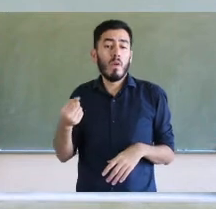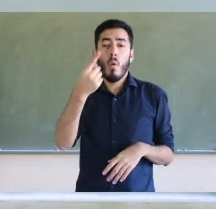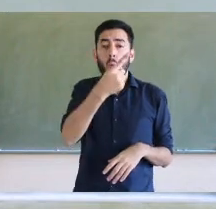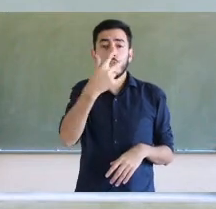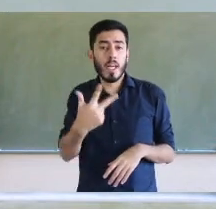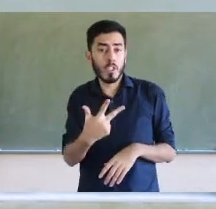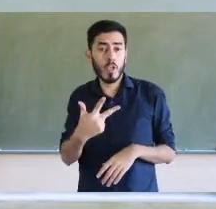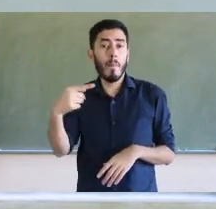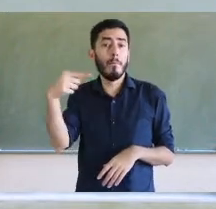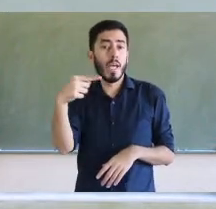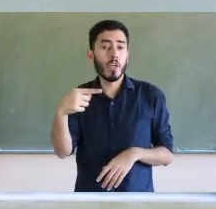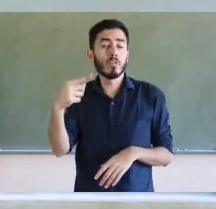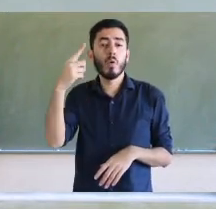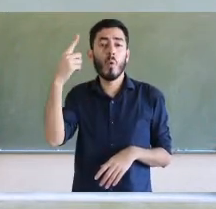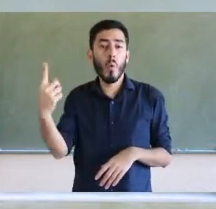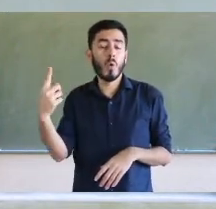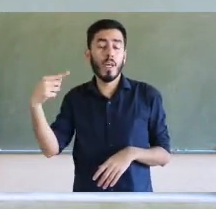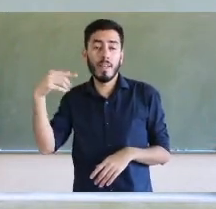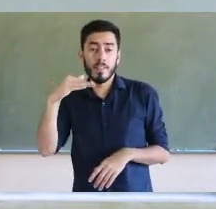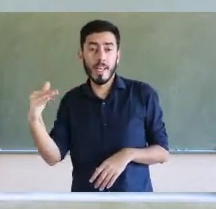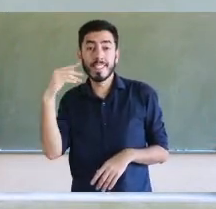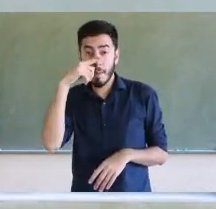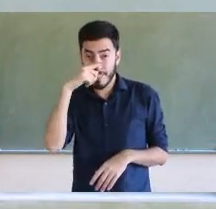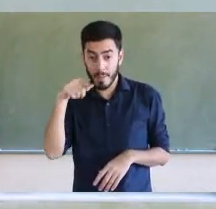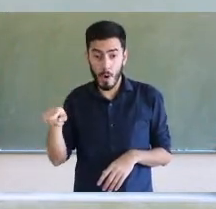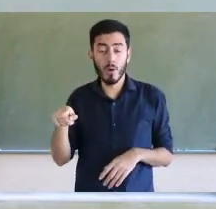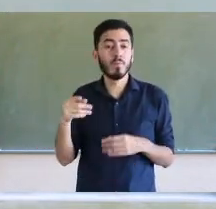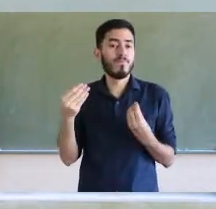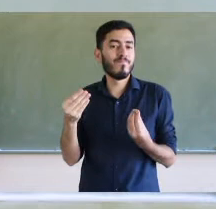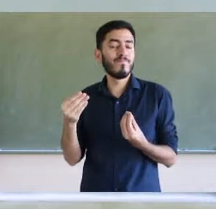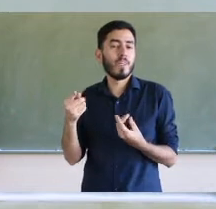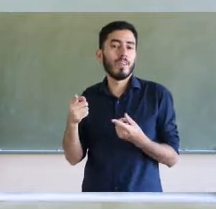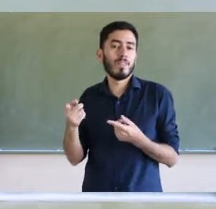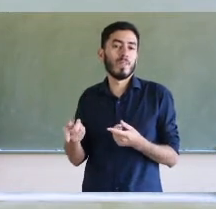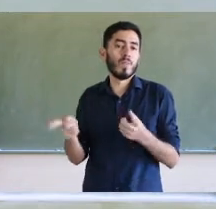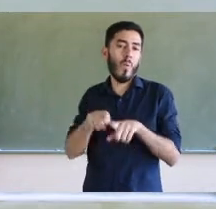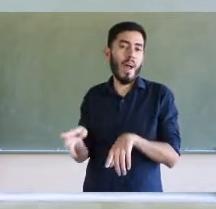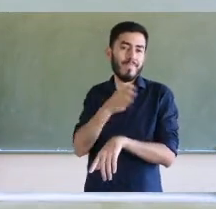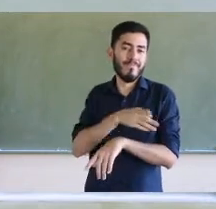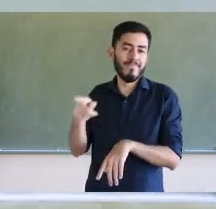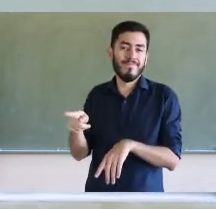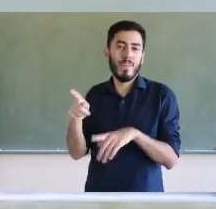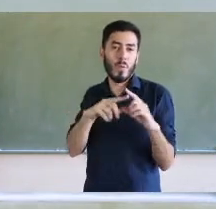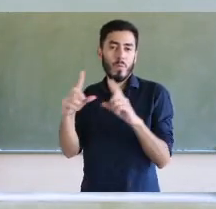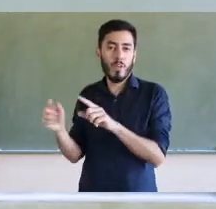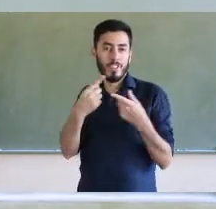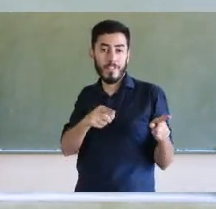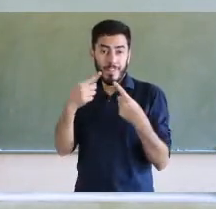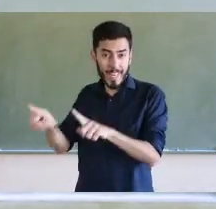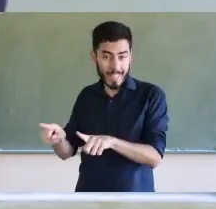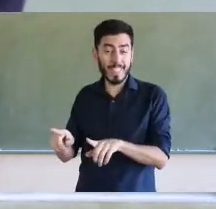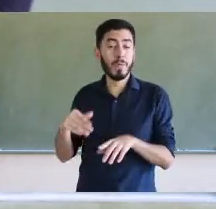tercio menos un séptimo? En este caso puede suceder lo mismo. Los denominadores son distintos.